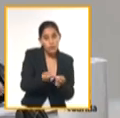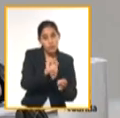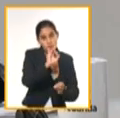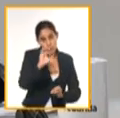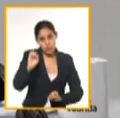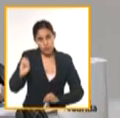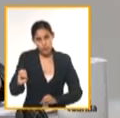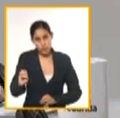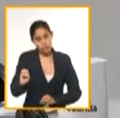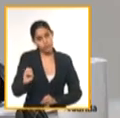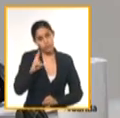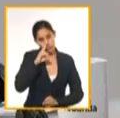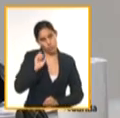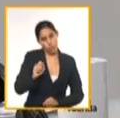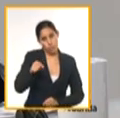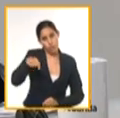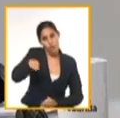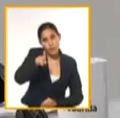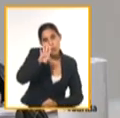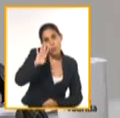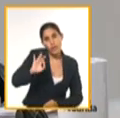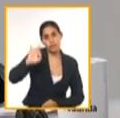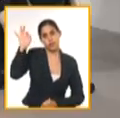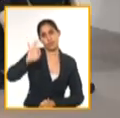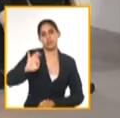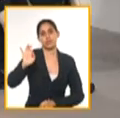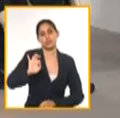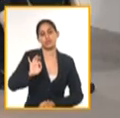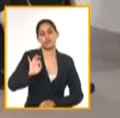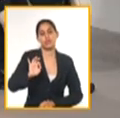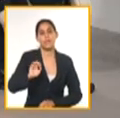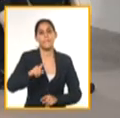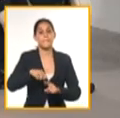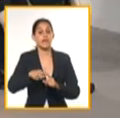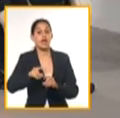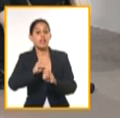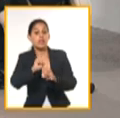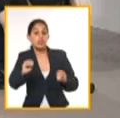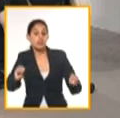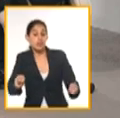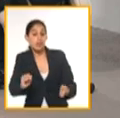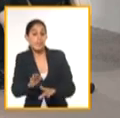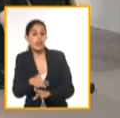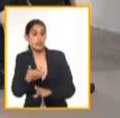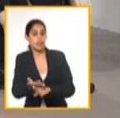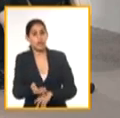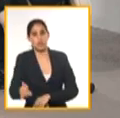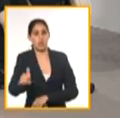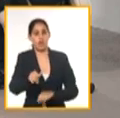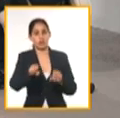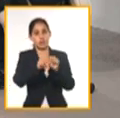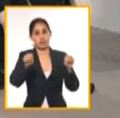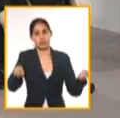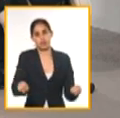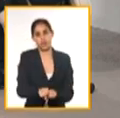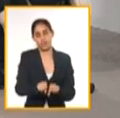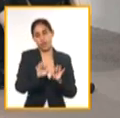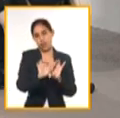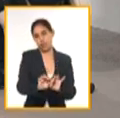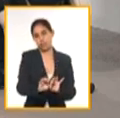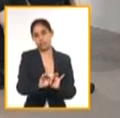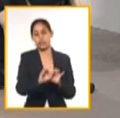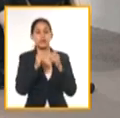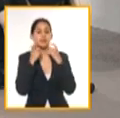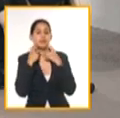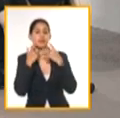está el 40%, con CDT, y ya distribuir eso, distribuir también para los sistemas de generación